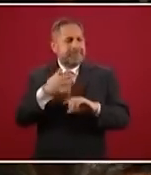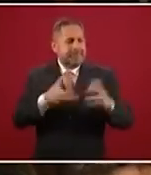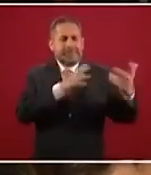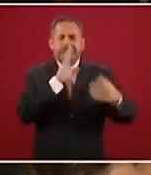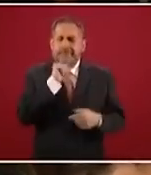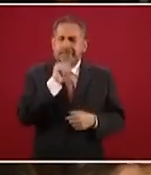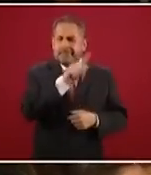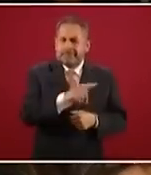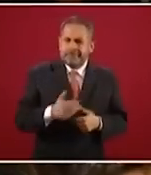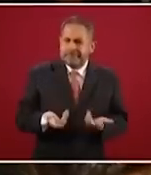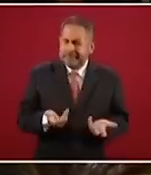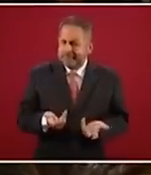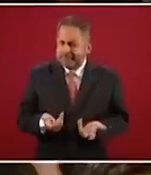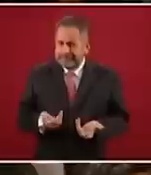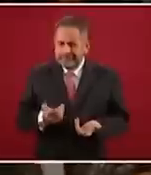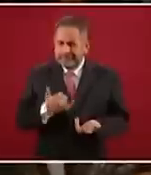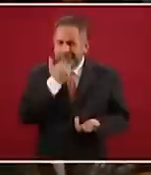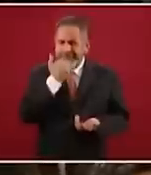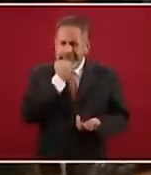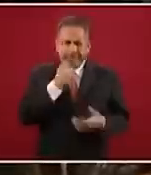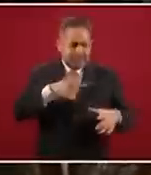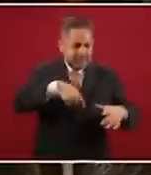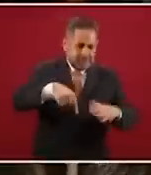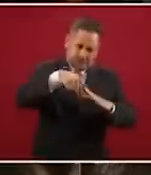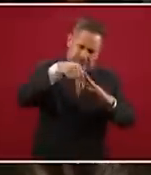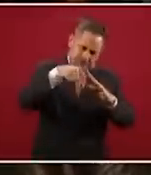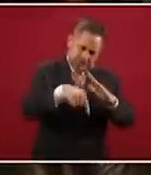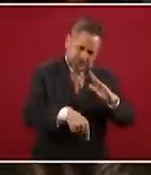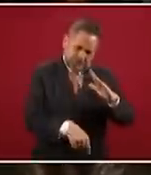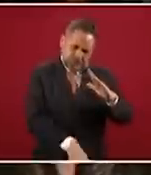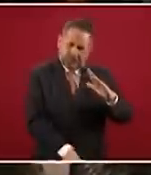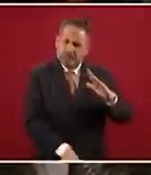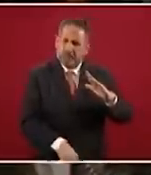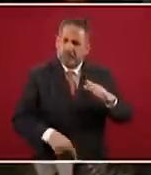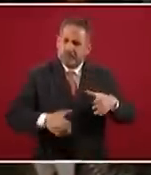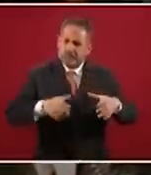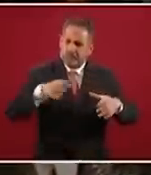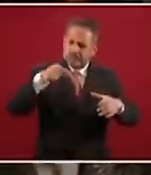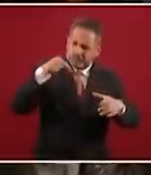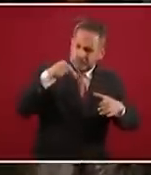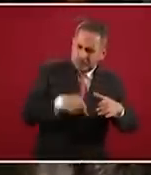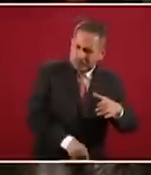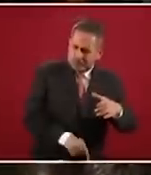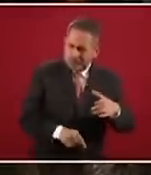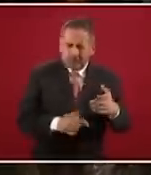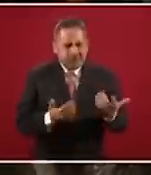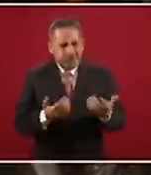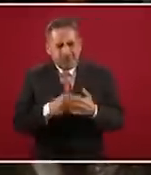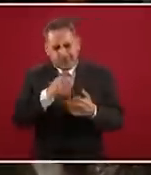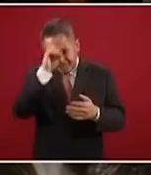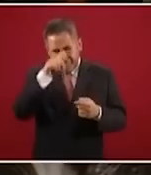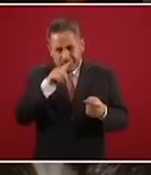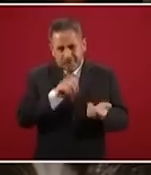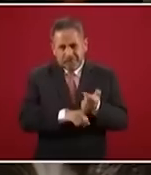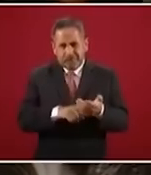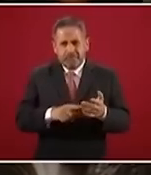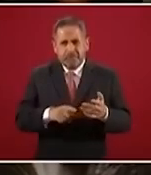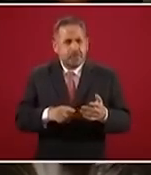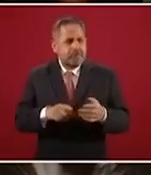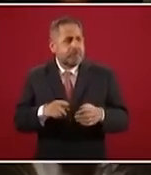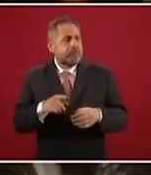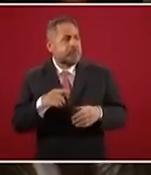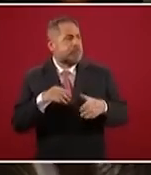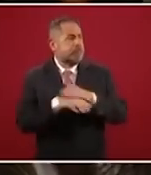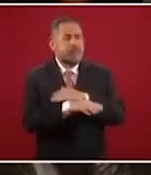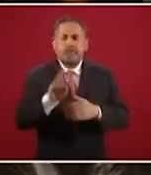hay desde los cráteres tan profundos que hacen, desde la mina que está, el represo que está en